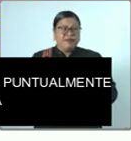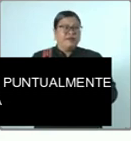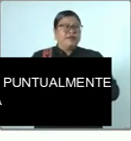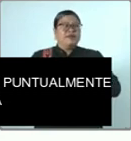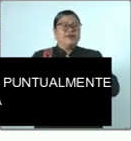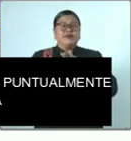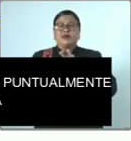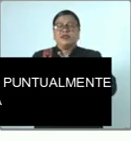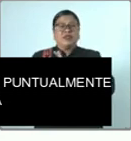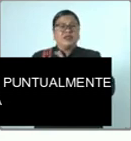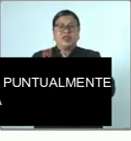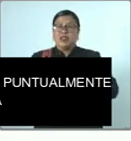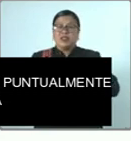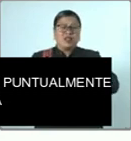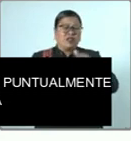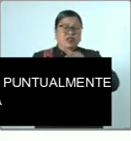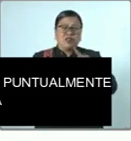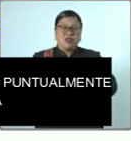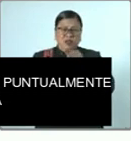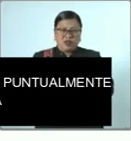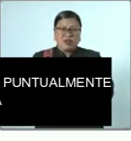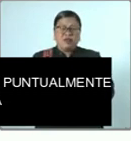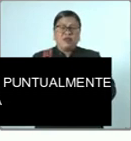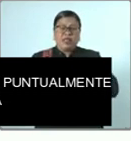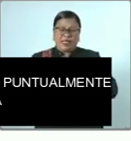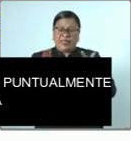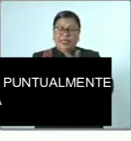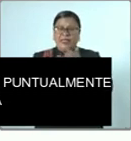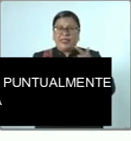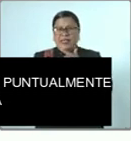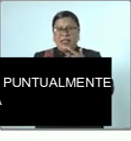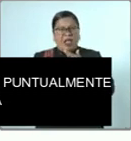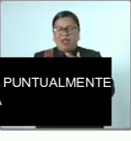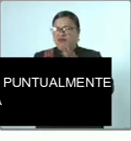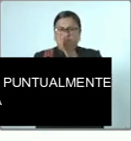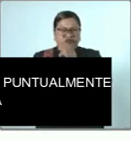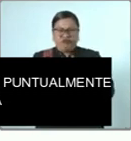algunos otros tenemos incluso corte completo de carreteras. La que sigue.